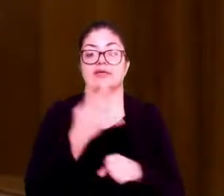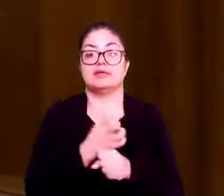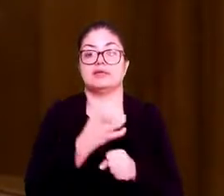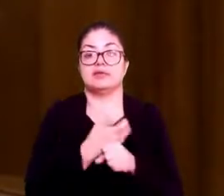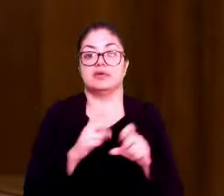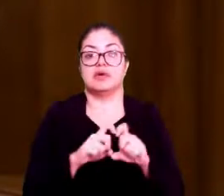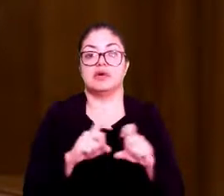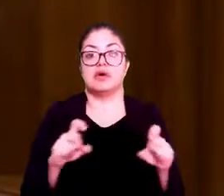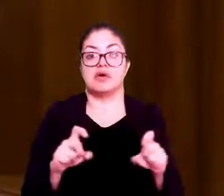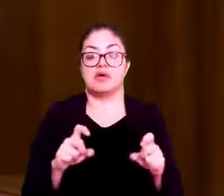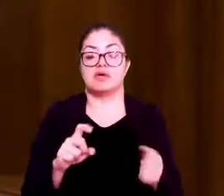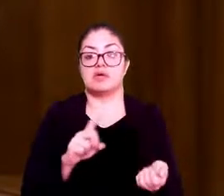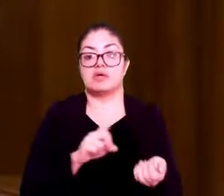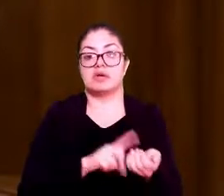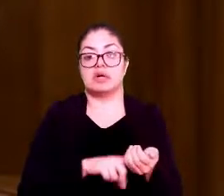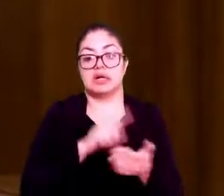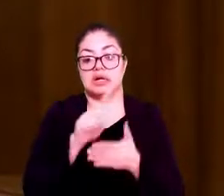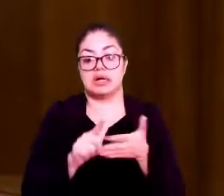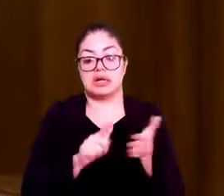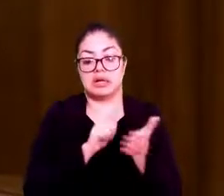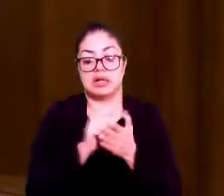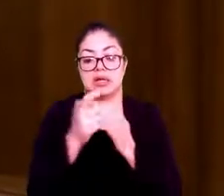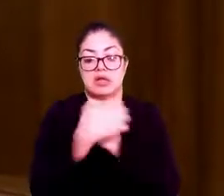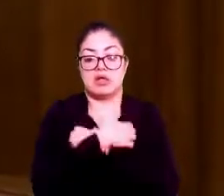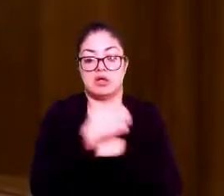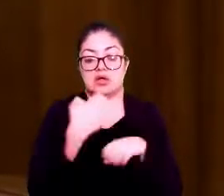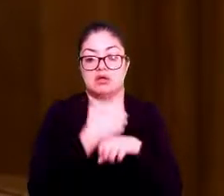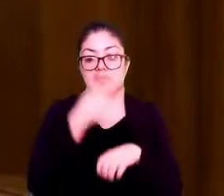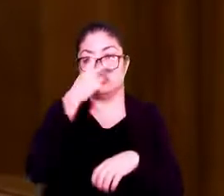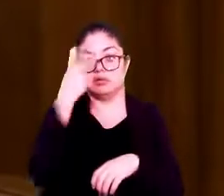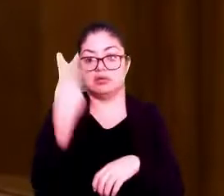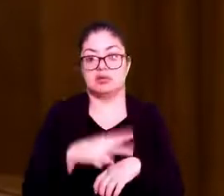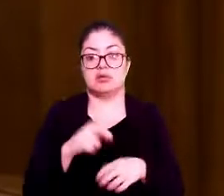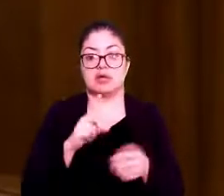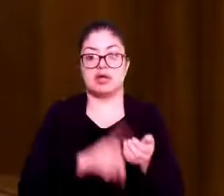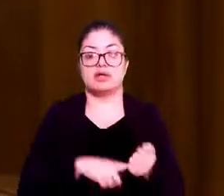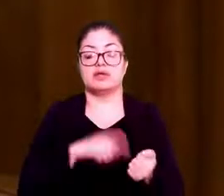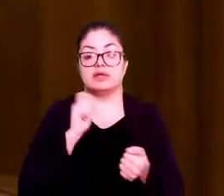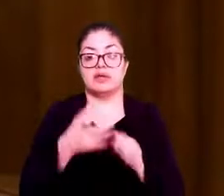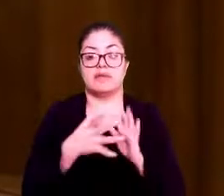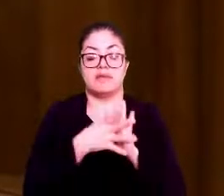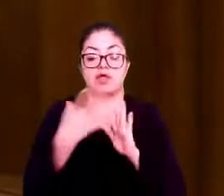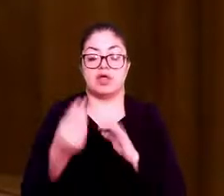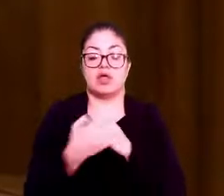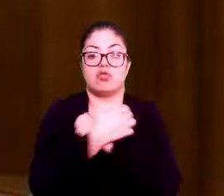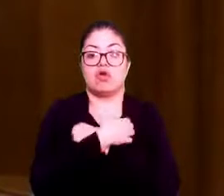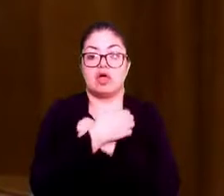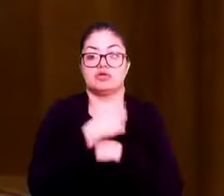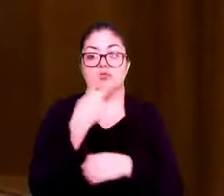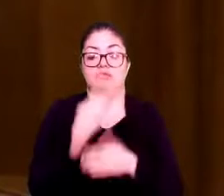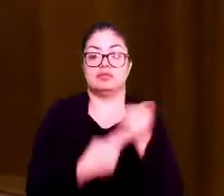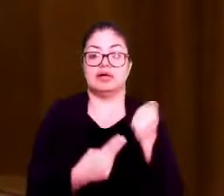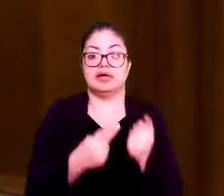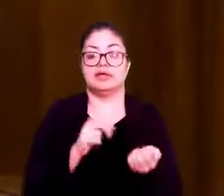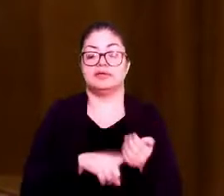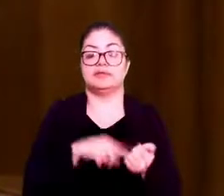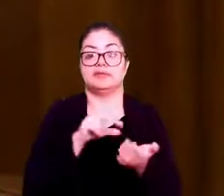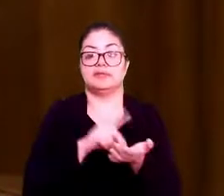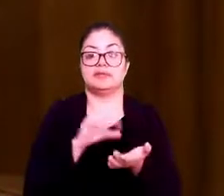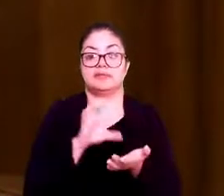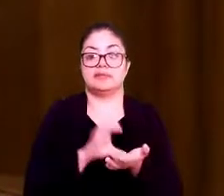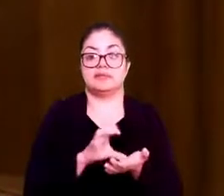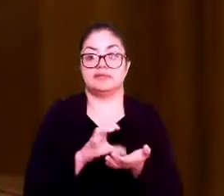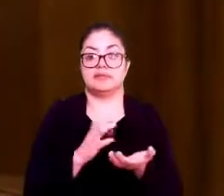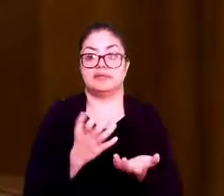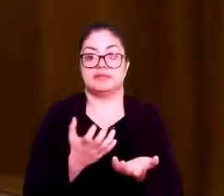artículo 111 de la Ley de Educación del Estado de México para integrar la modalidad de educación dual para las personas con discapacidad